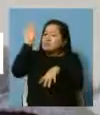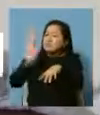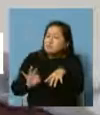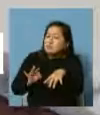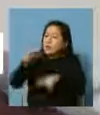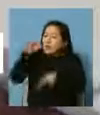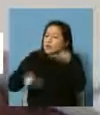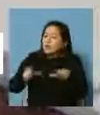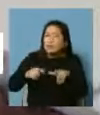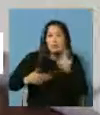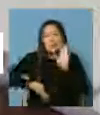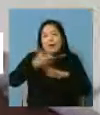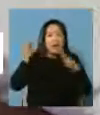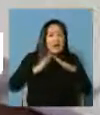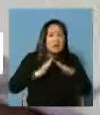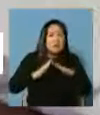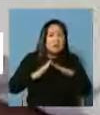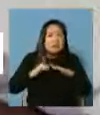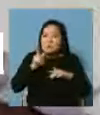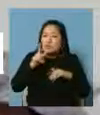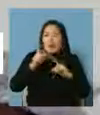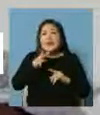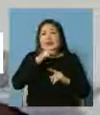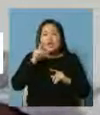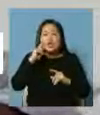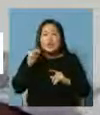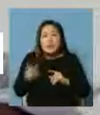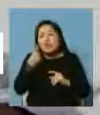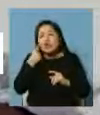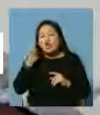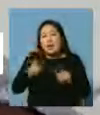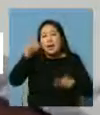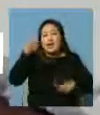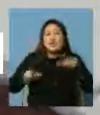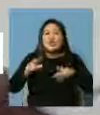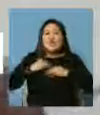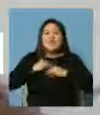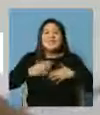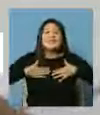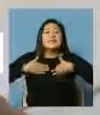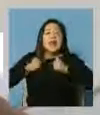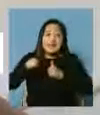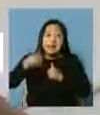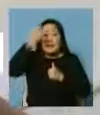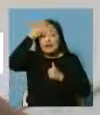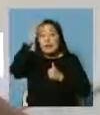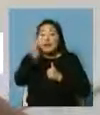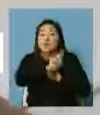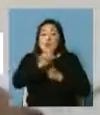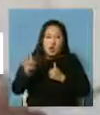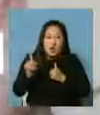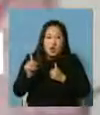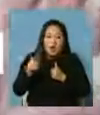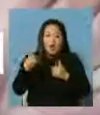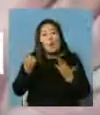cuando la persona tenga el alta. Esos 14 días es lo que se considera que la persona está curada de la enfermedad.